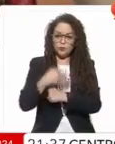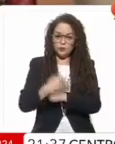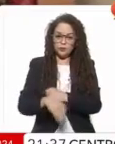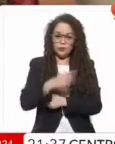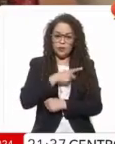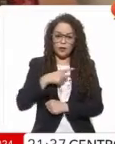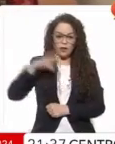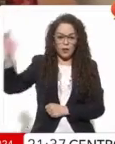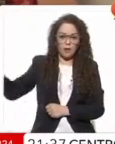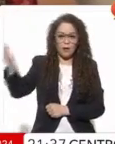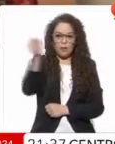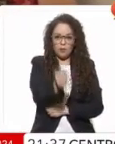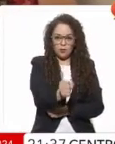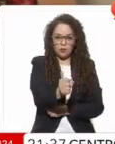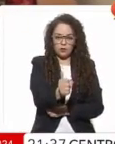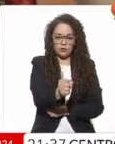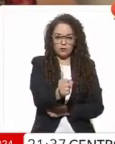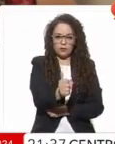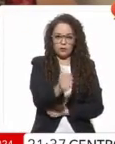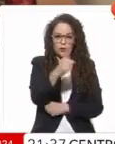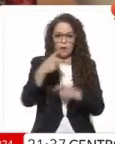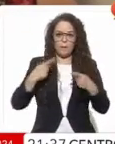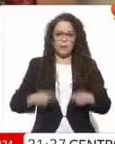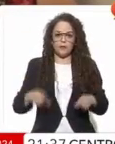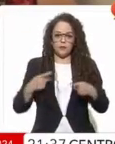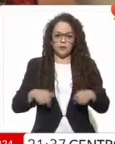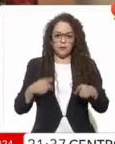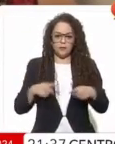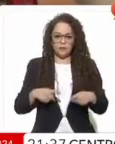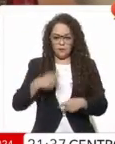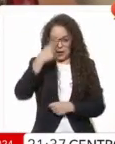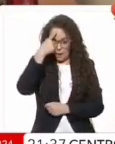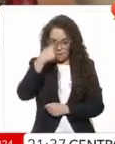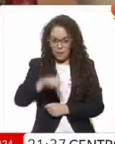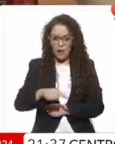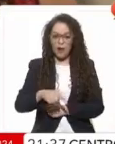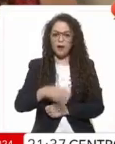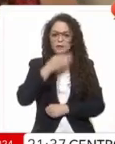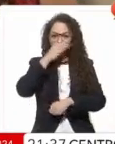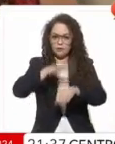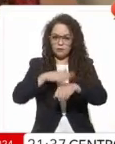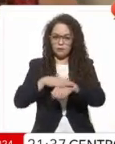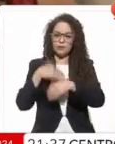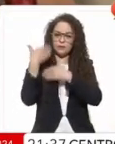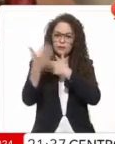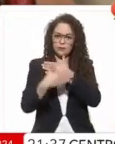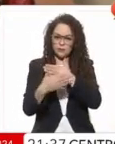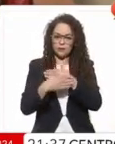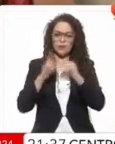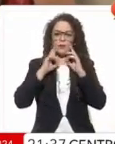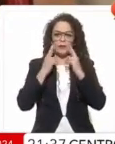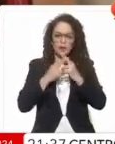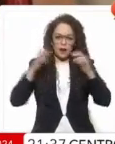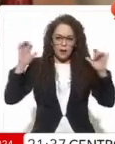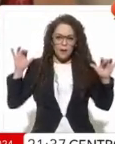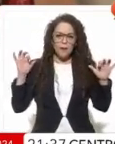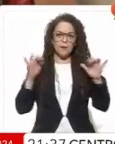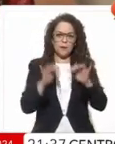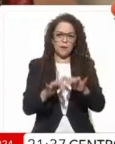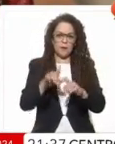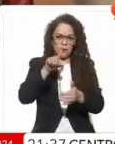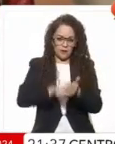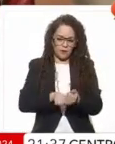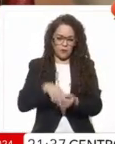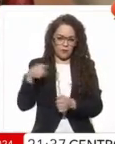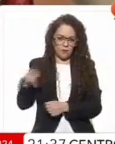provisional dé los pasos necesarios para convocar a la elección de la dirigencia nacional. Esto que debió